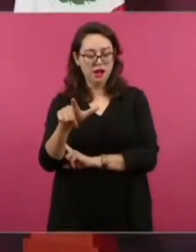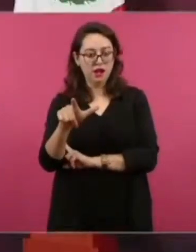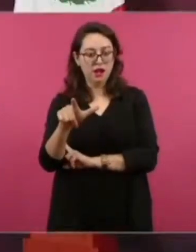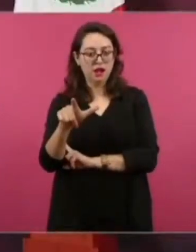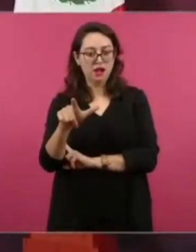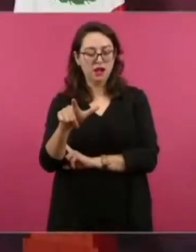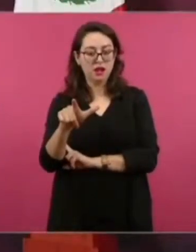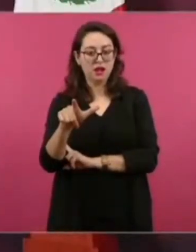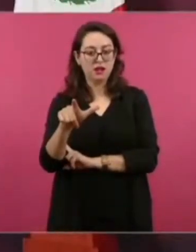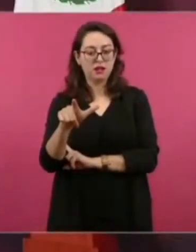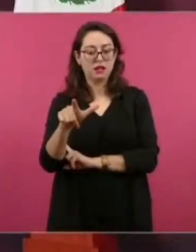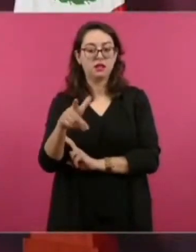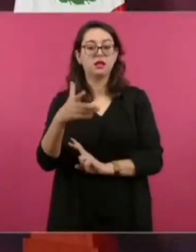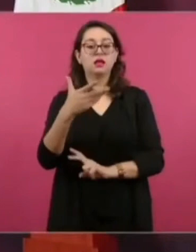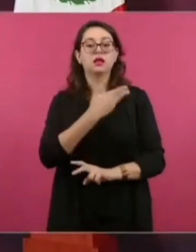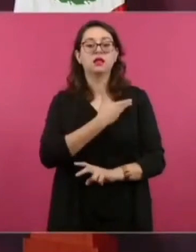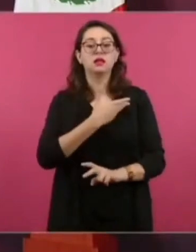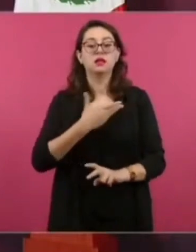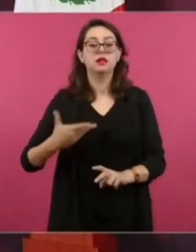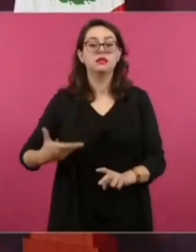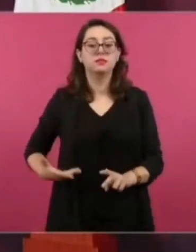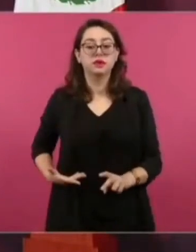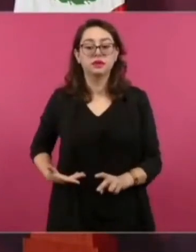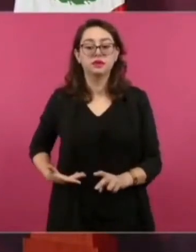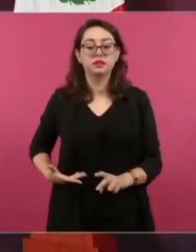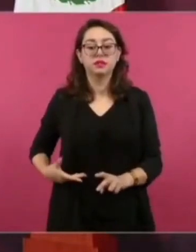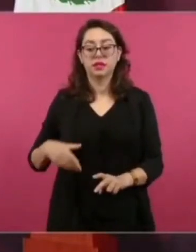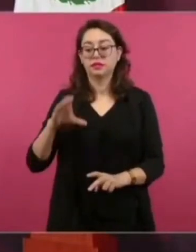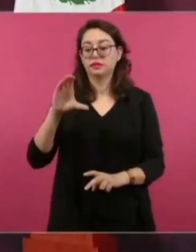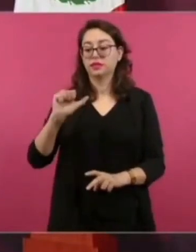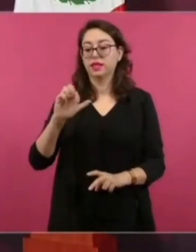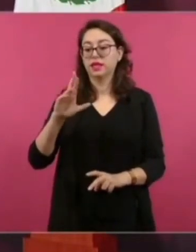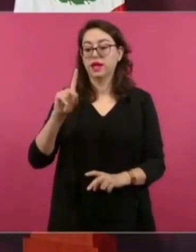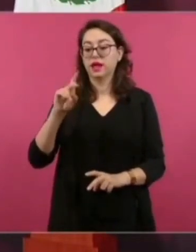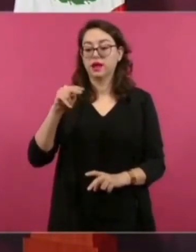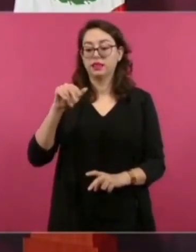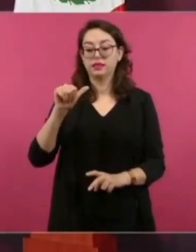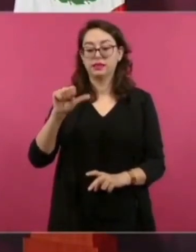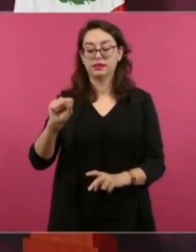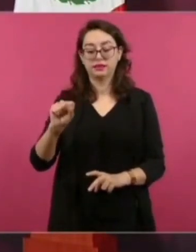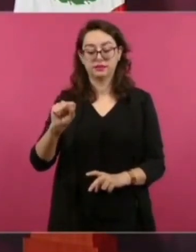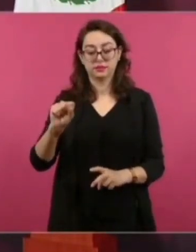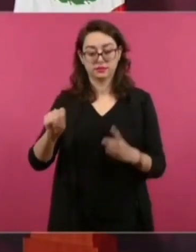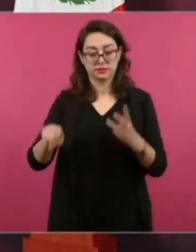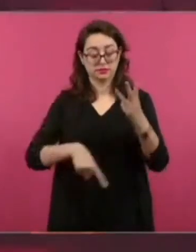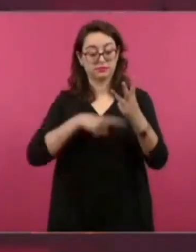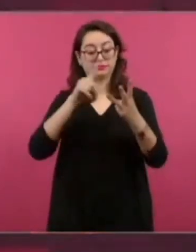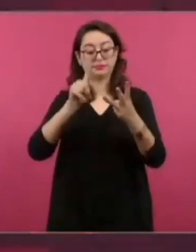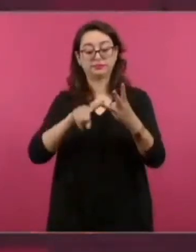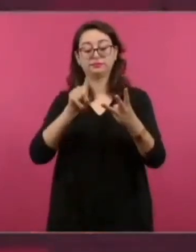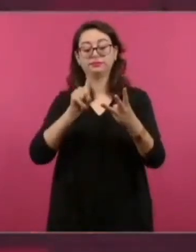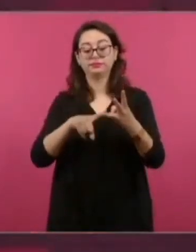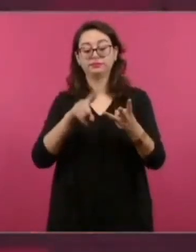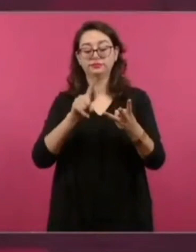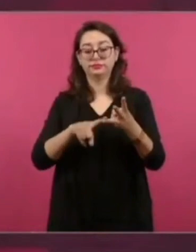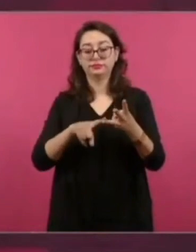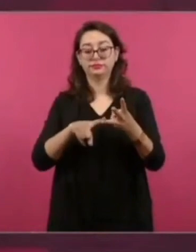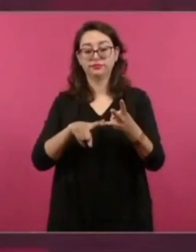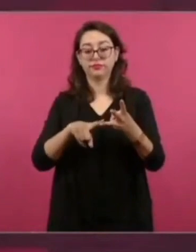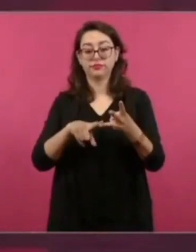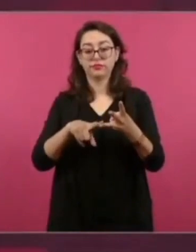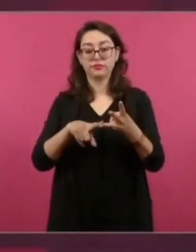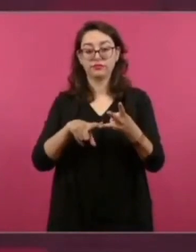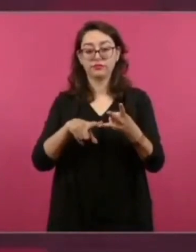del inicio del gobierno del presidente Cárdenas. Y el otro plan que les